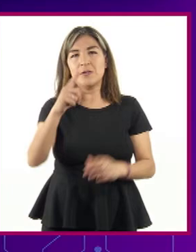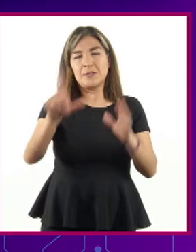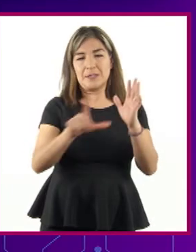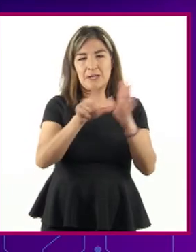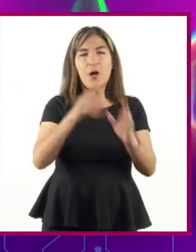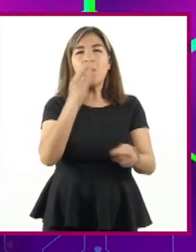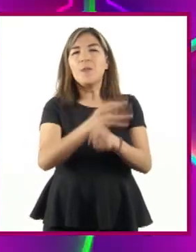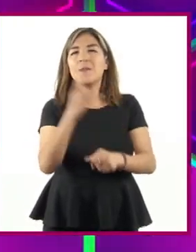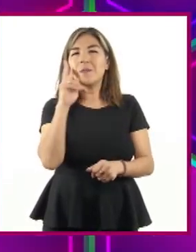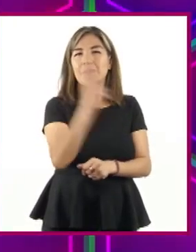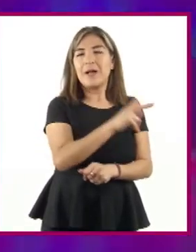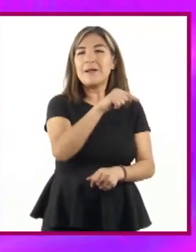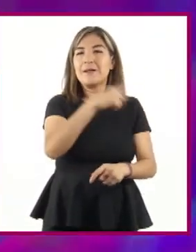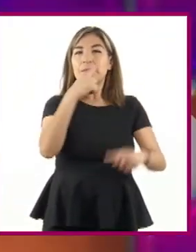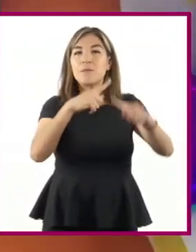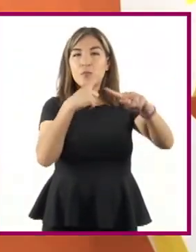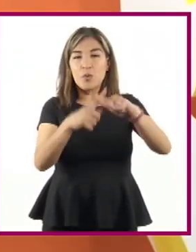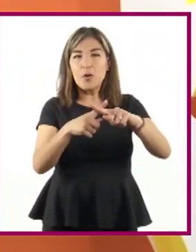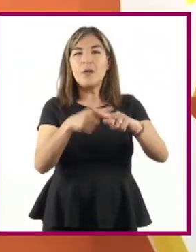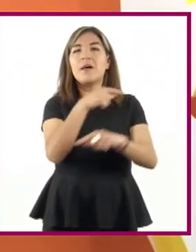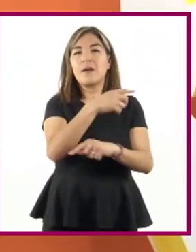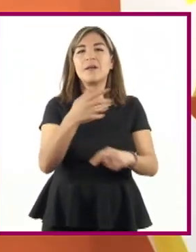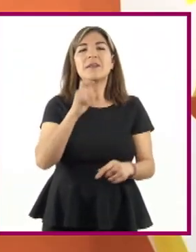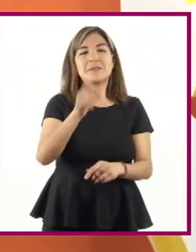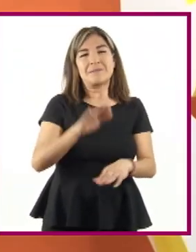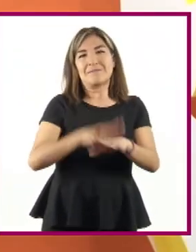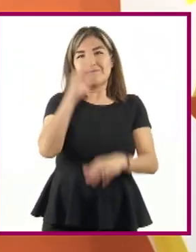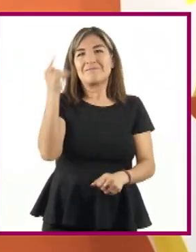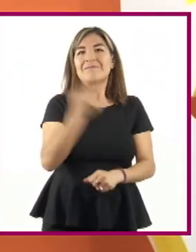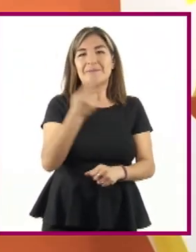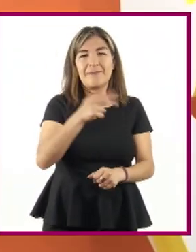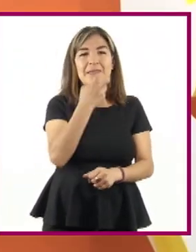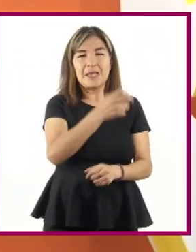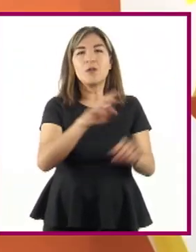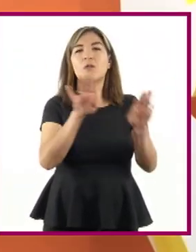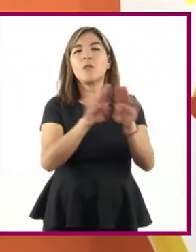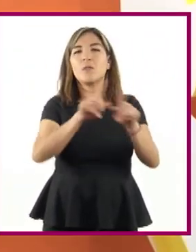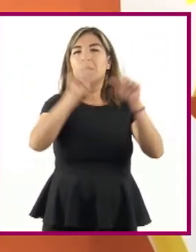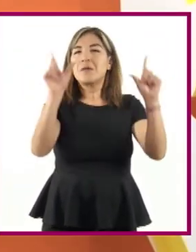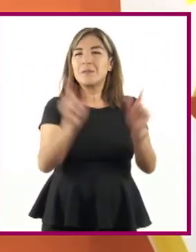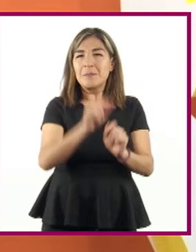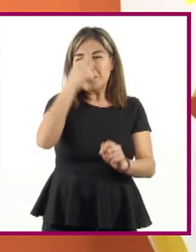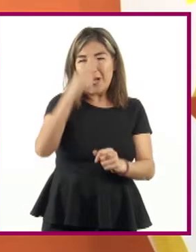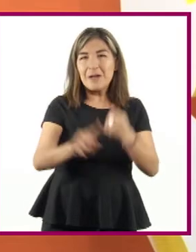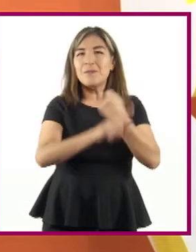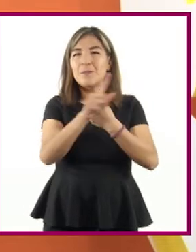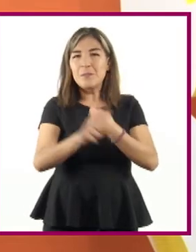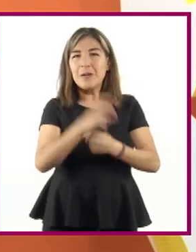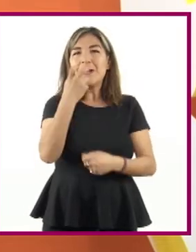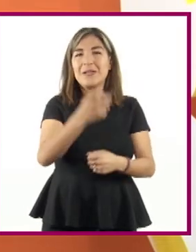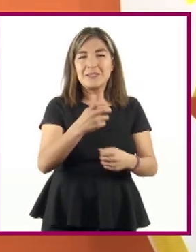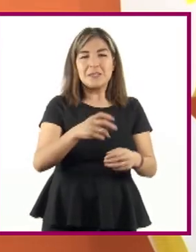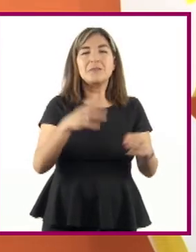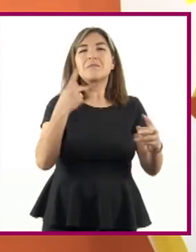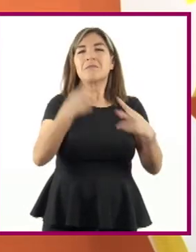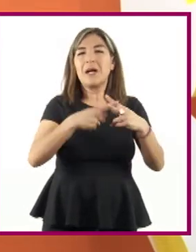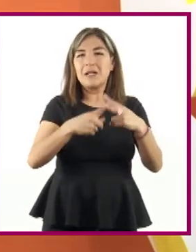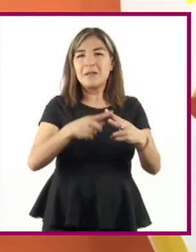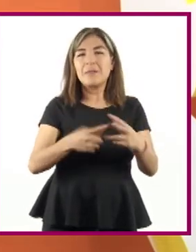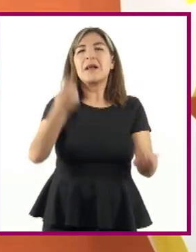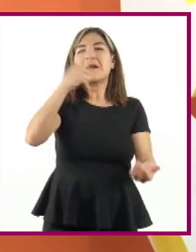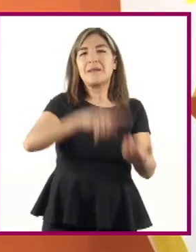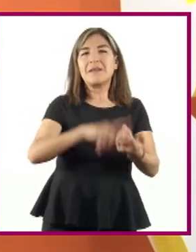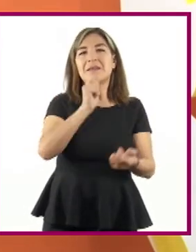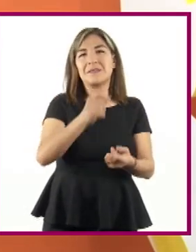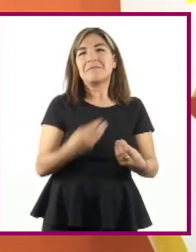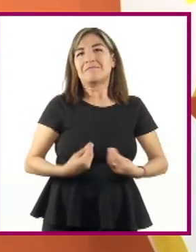Hemos observado que la multiplicación de fracciones es de gran ayuda en la resolución de dichas situaciones que se ubican dentro